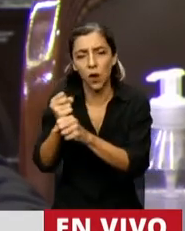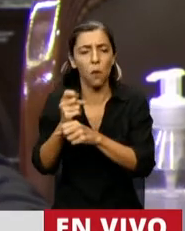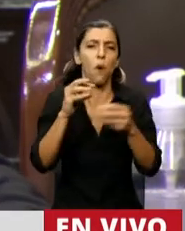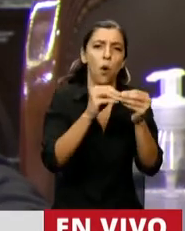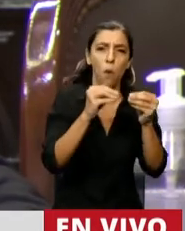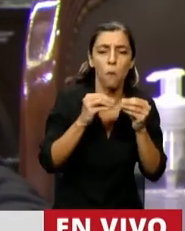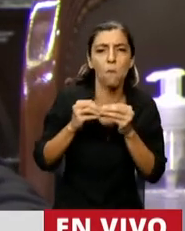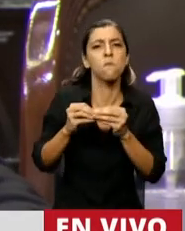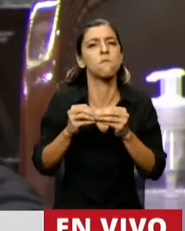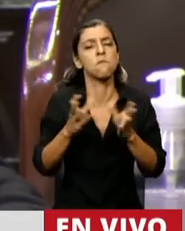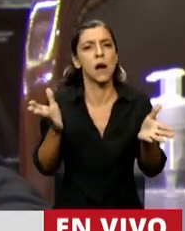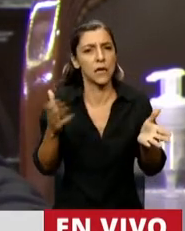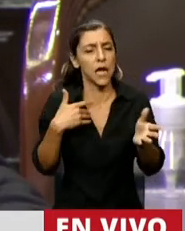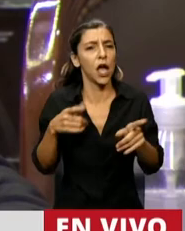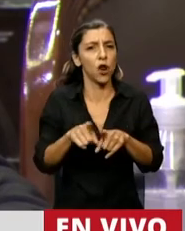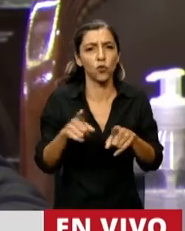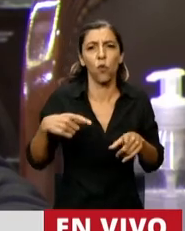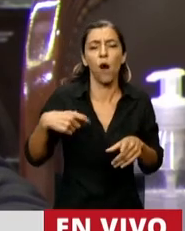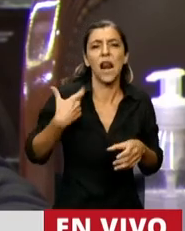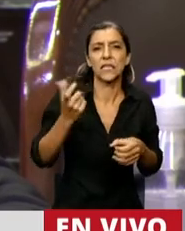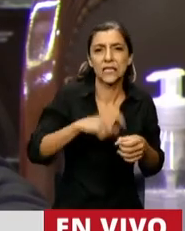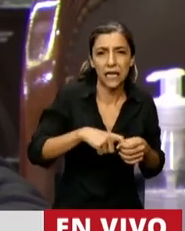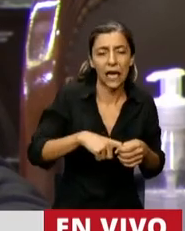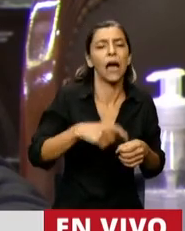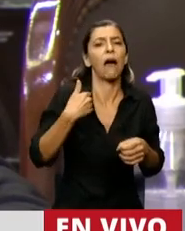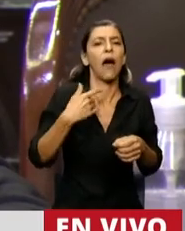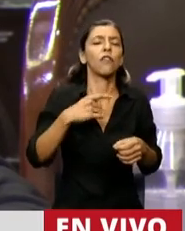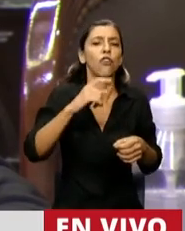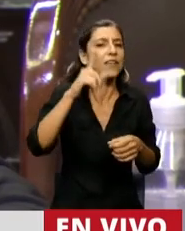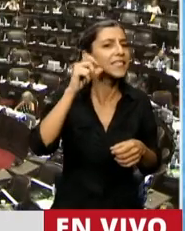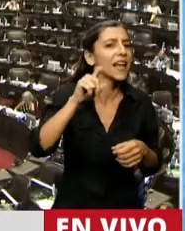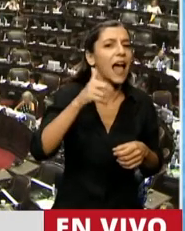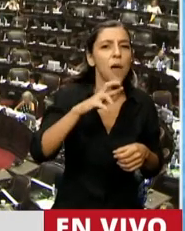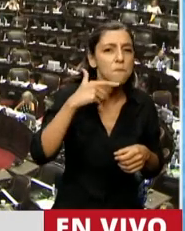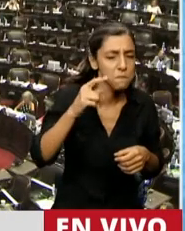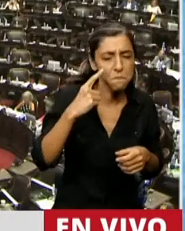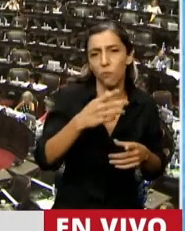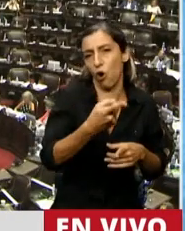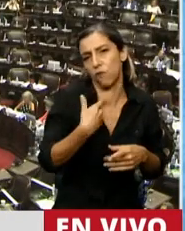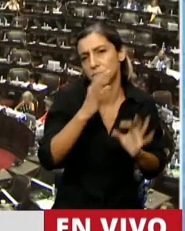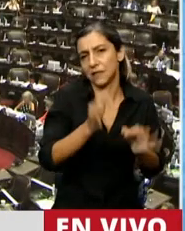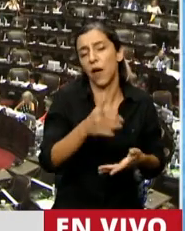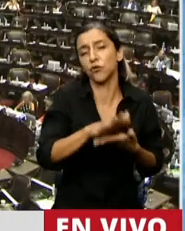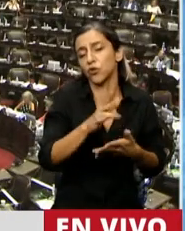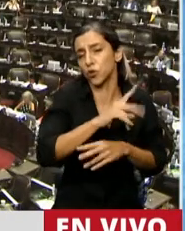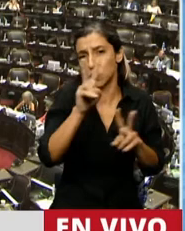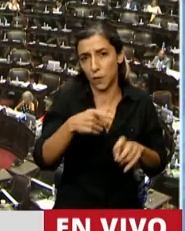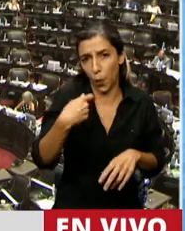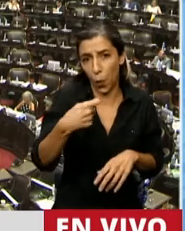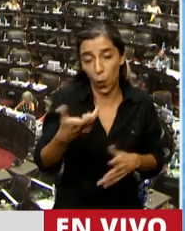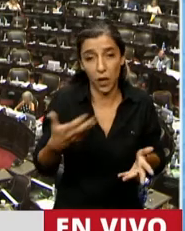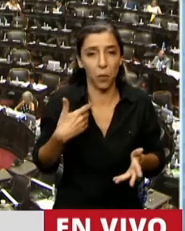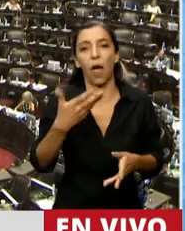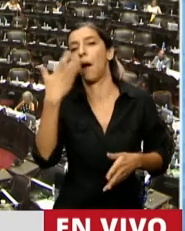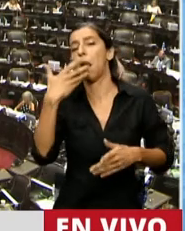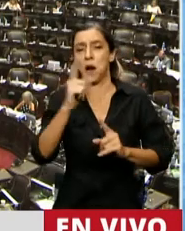compañeros, como los del sindicato de Secaspi, para especialistas en esta materia previsional, ¿no? Porque hablar por